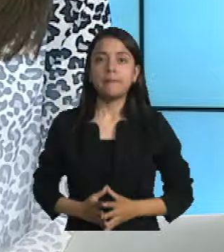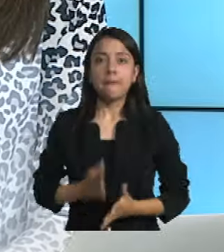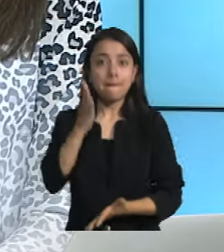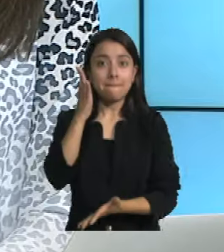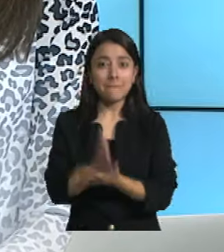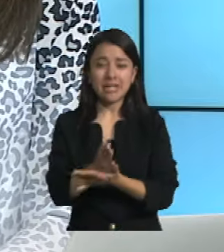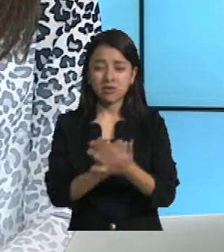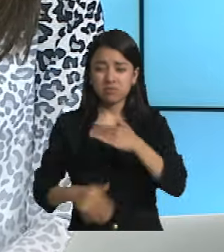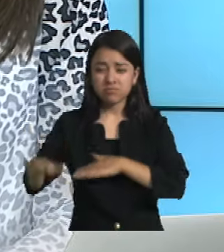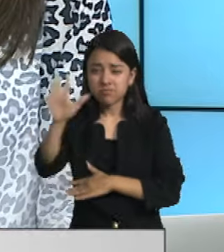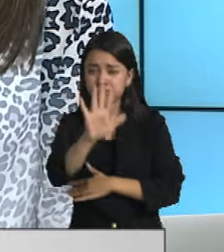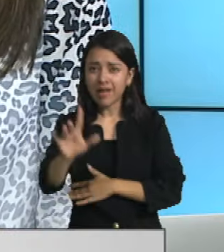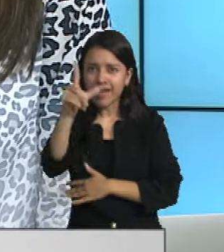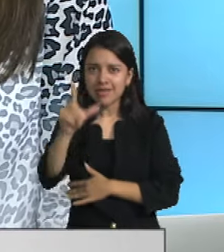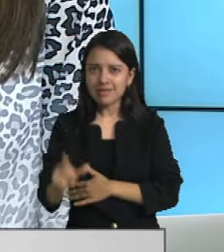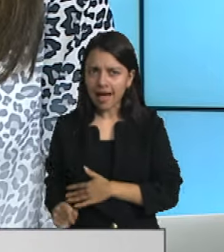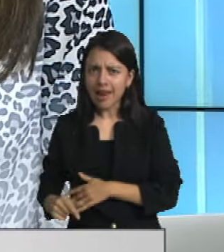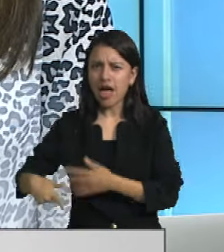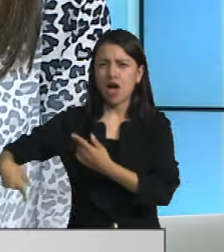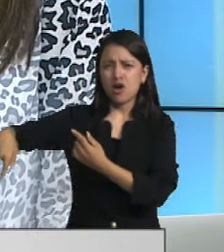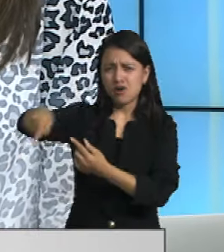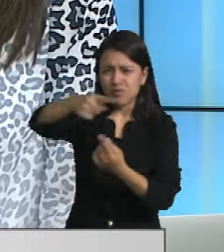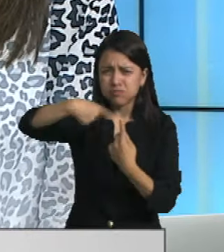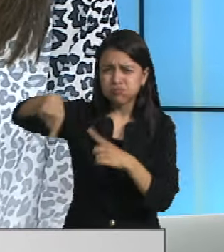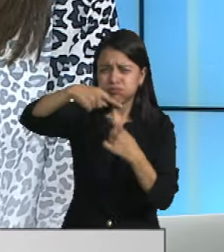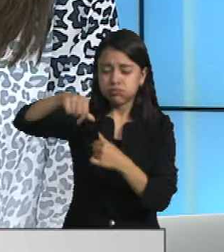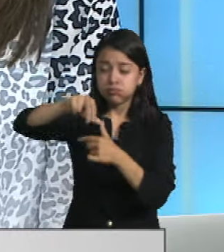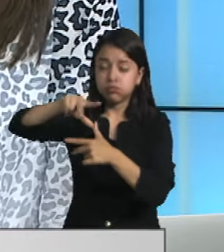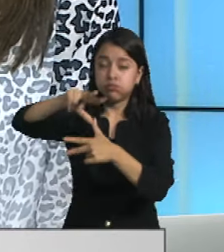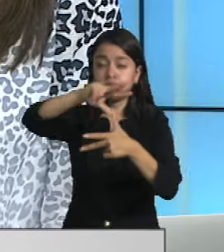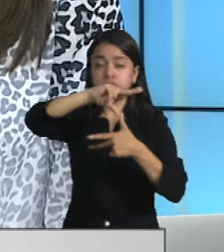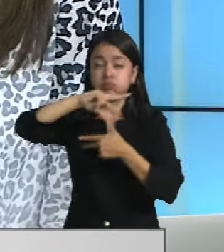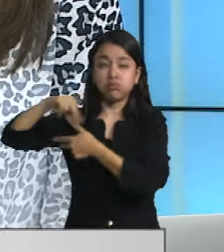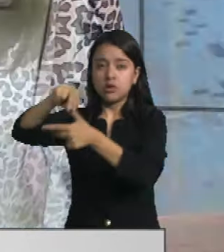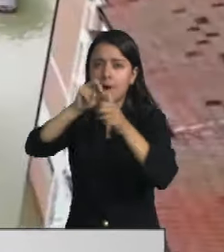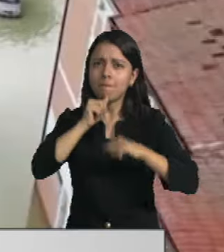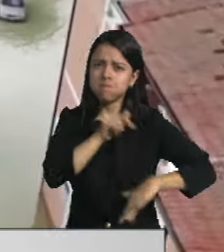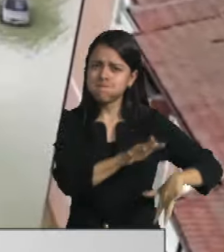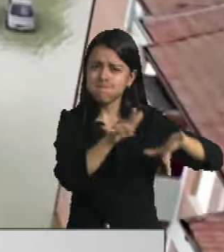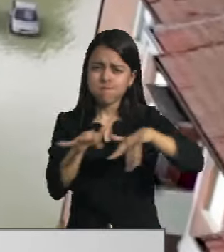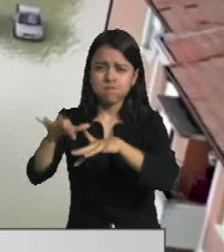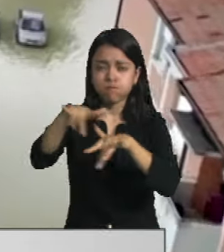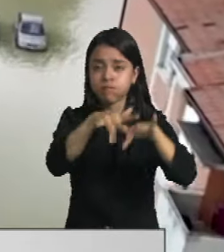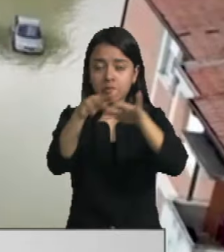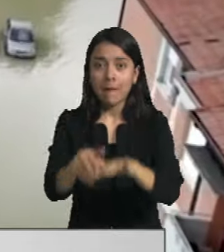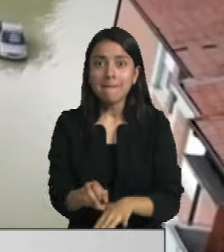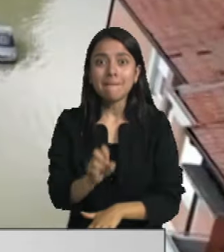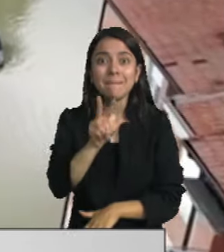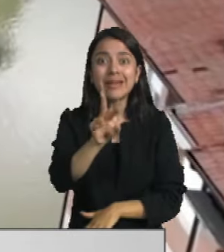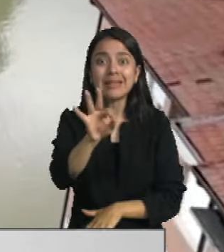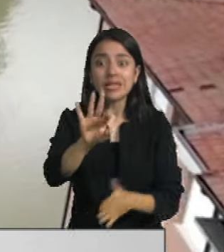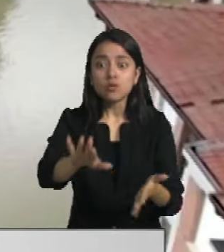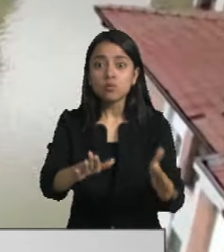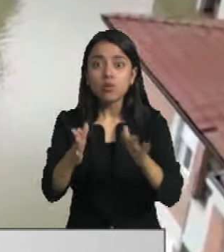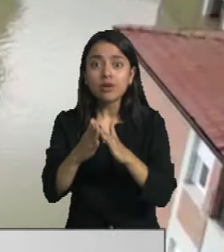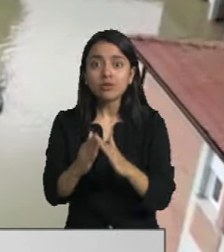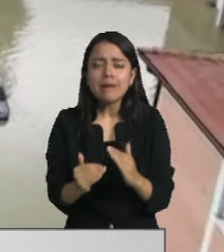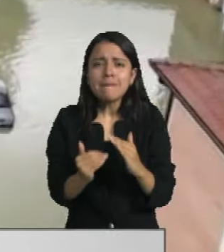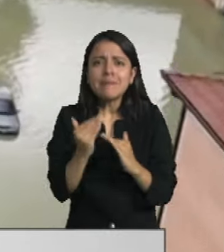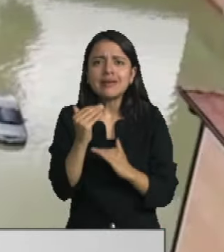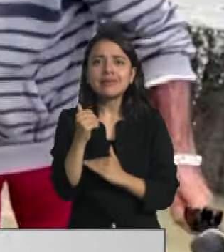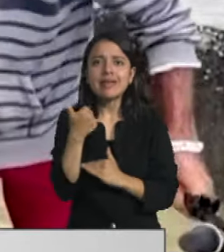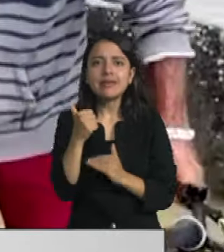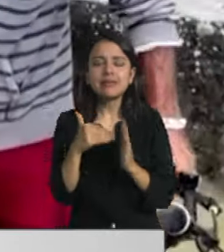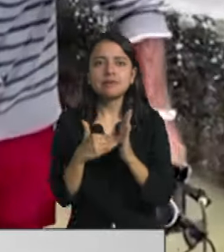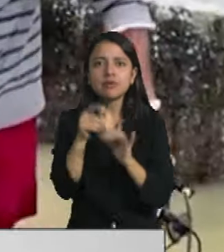El ciclón Boris deja en Italia graves inundaciones que provocaron 23 muertos y más de 10.000 evacuados. Ante la emergencia,